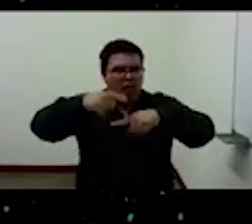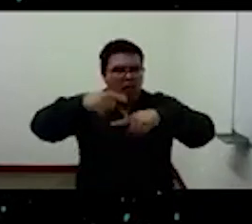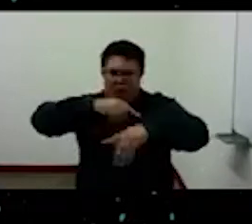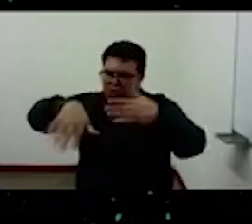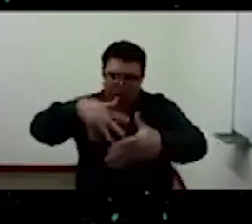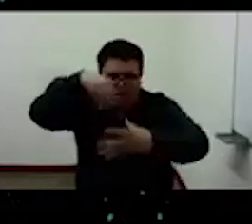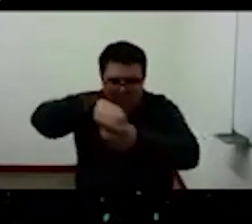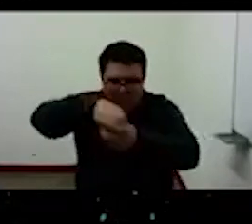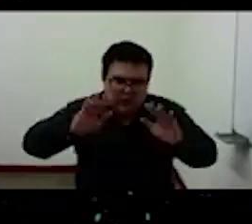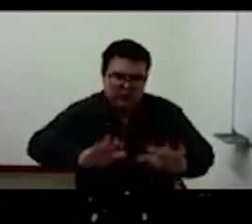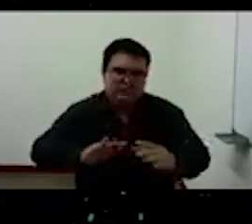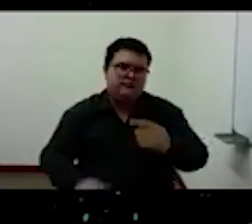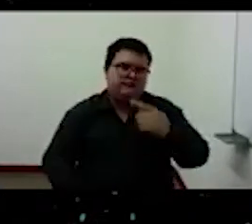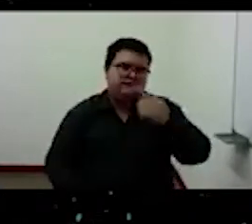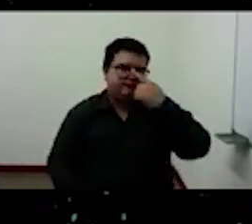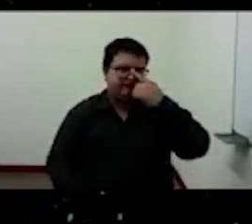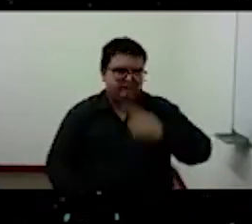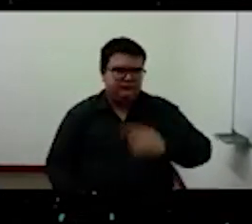Y